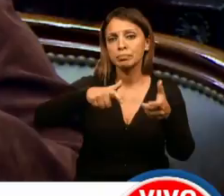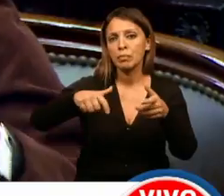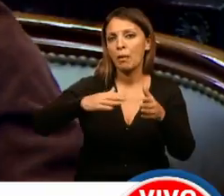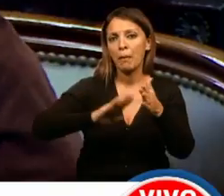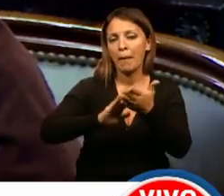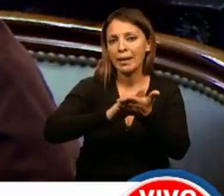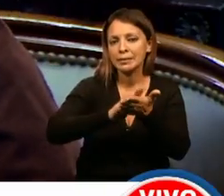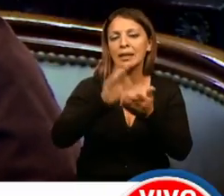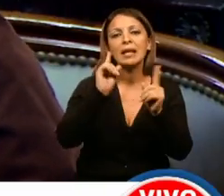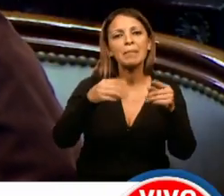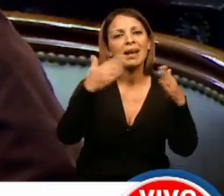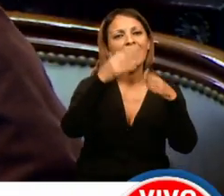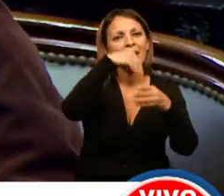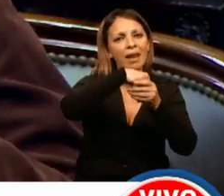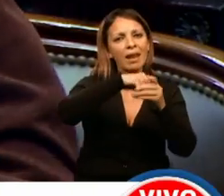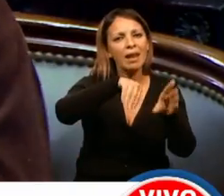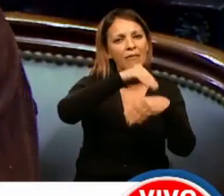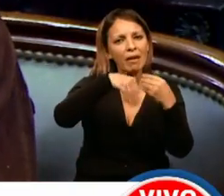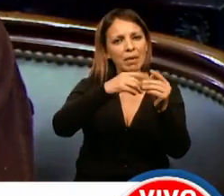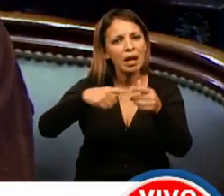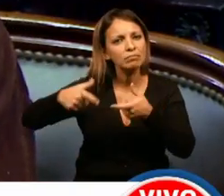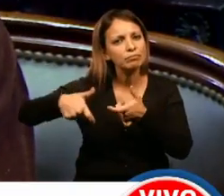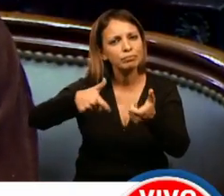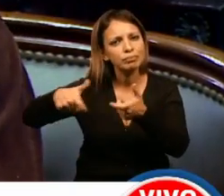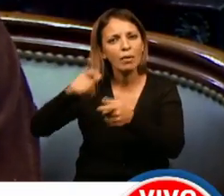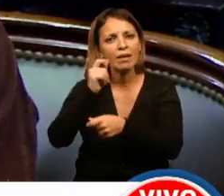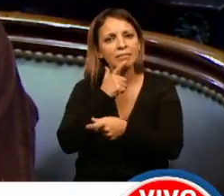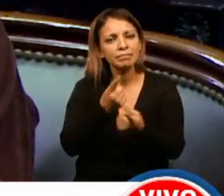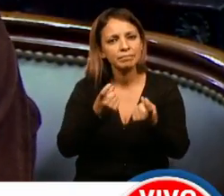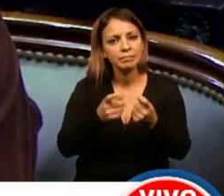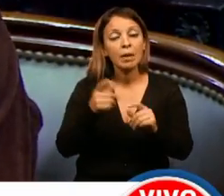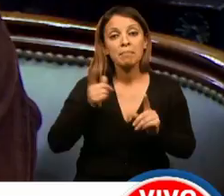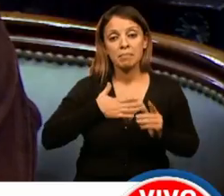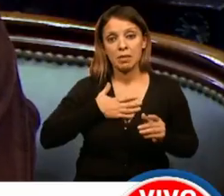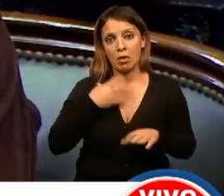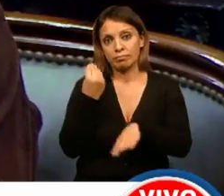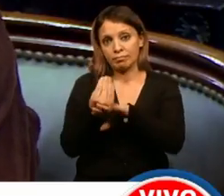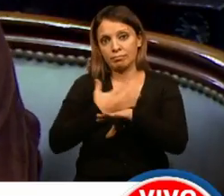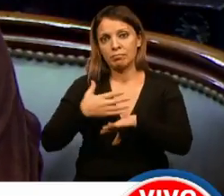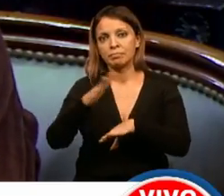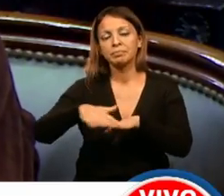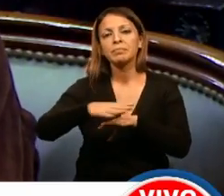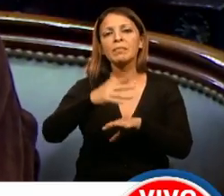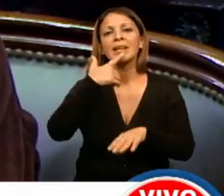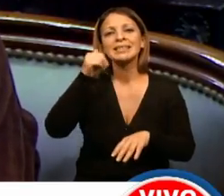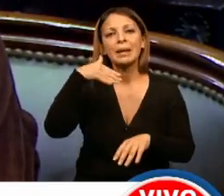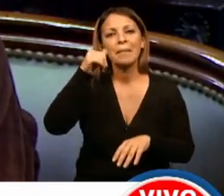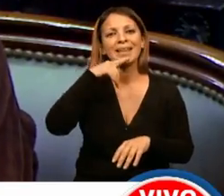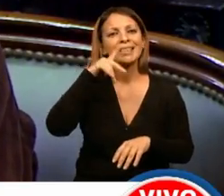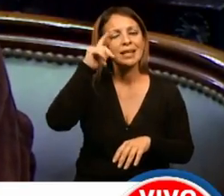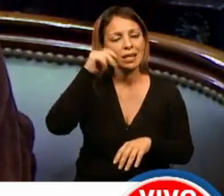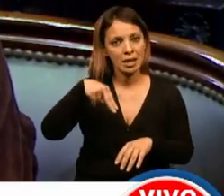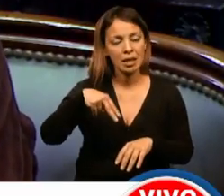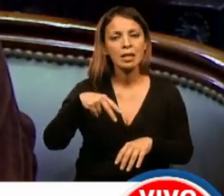en la familia porque también en mi departamento donde yo soy del departamento san martín que no es